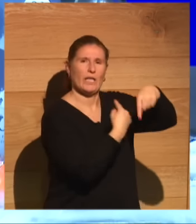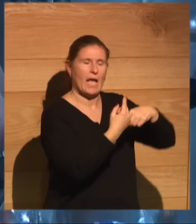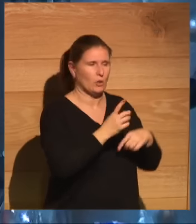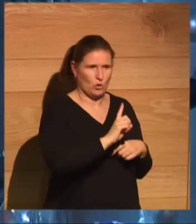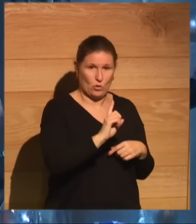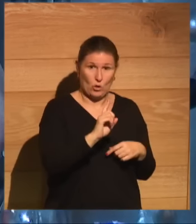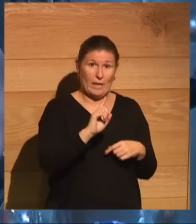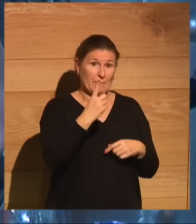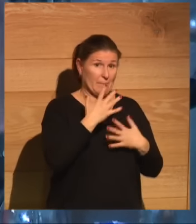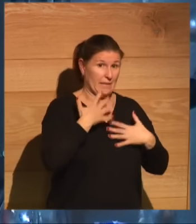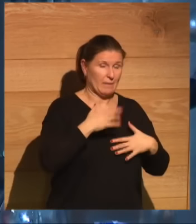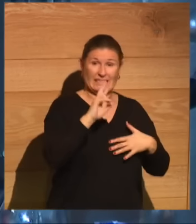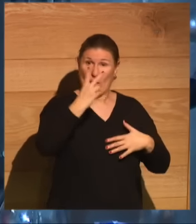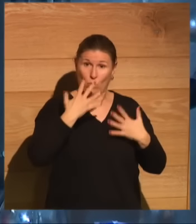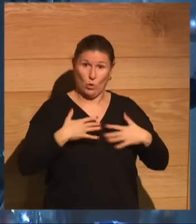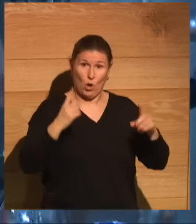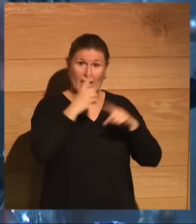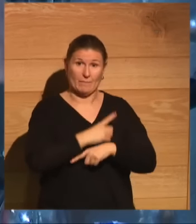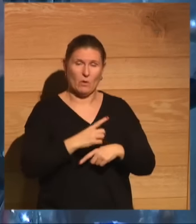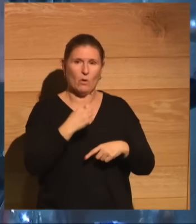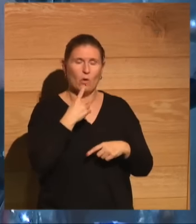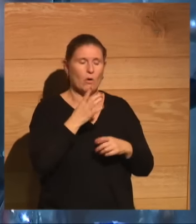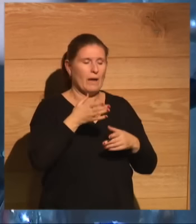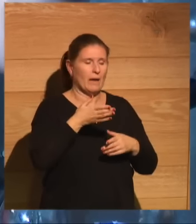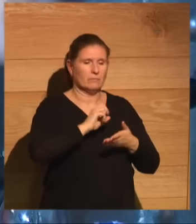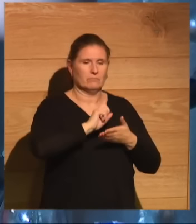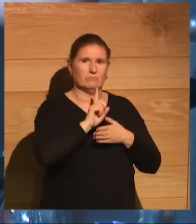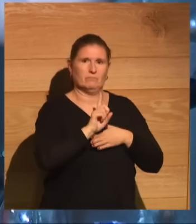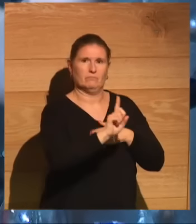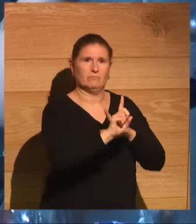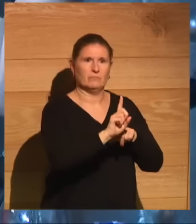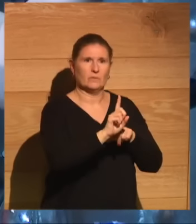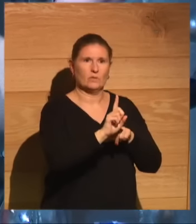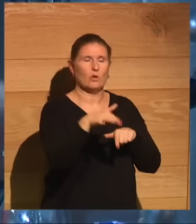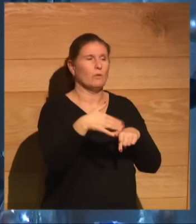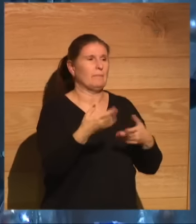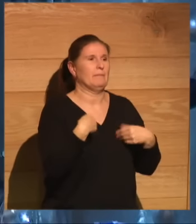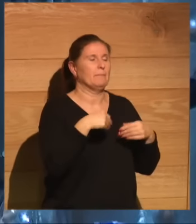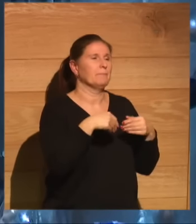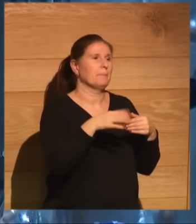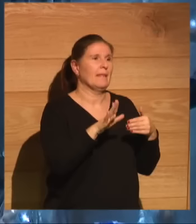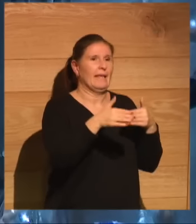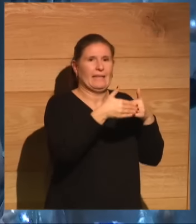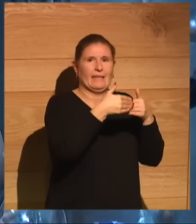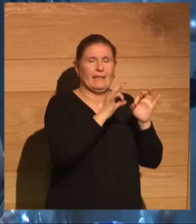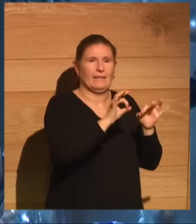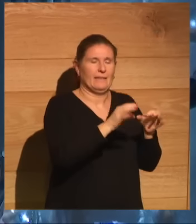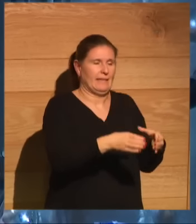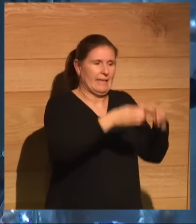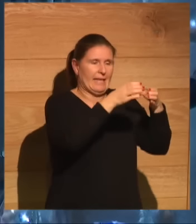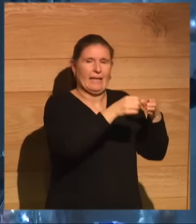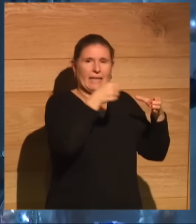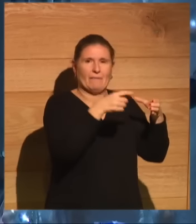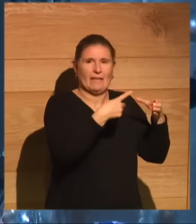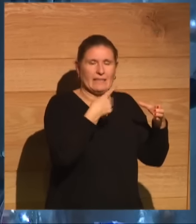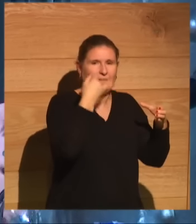el segundo cambio, pasa delante de una especie de, como de, como ya no hay cabinas de teléfono. Una cabina de teléfono, pero de las que son un poste nada